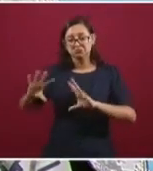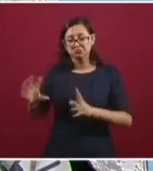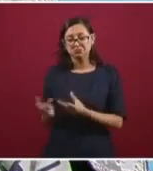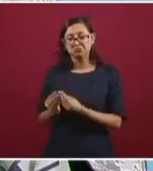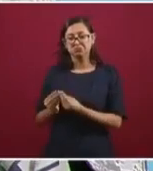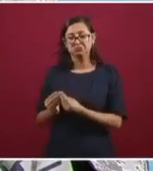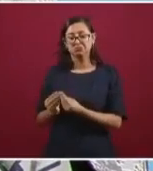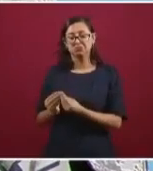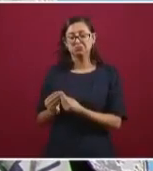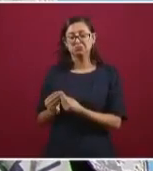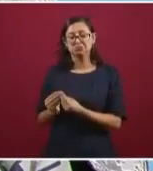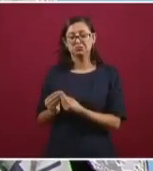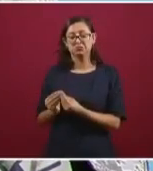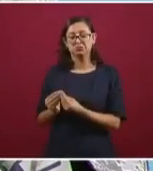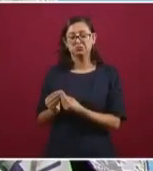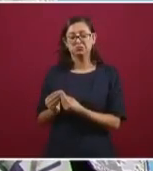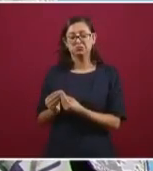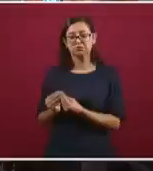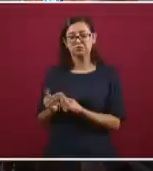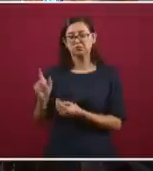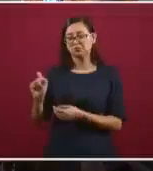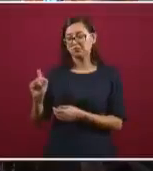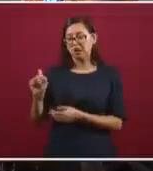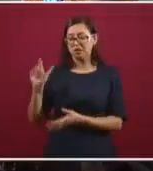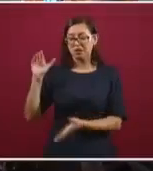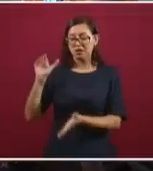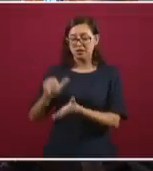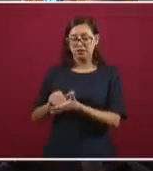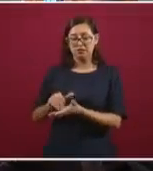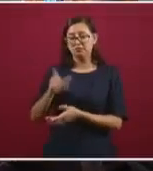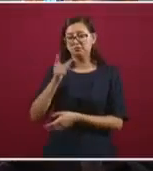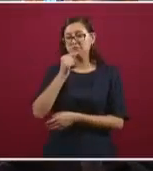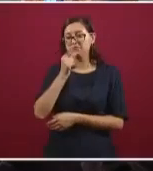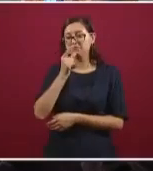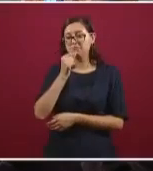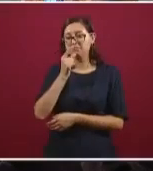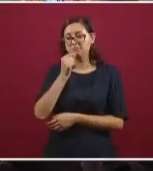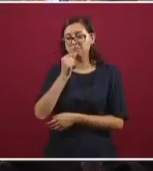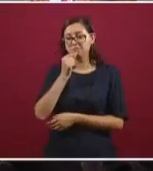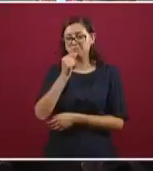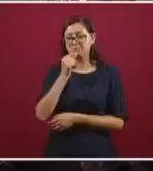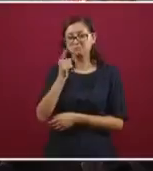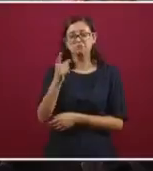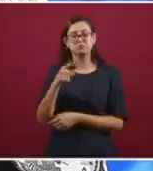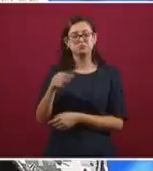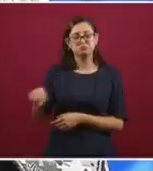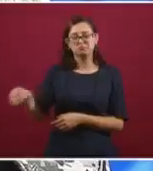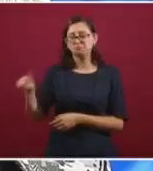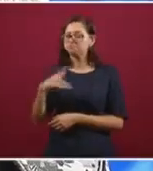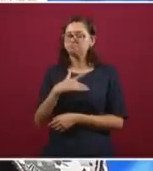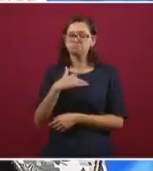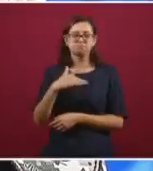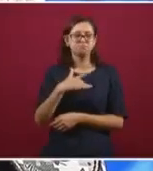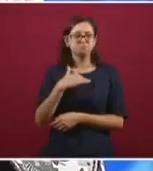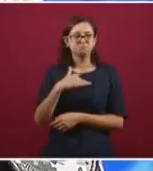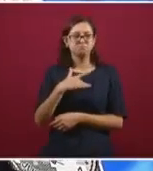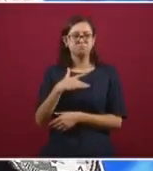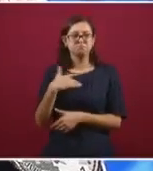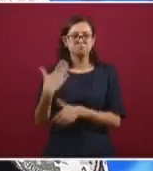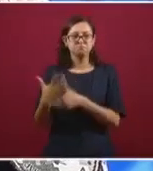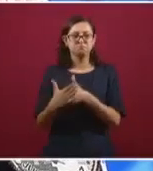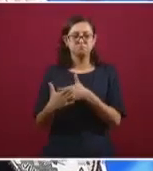un efectivo de más de 20.000 elementos, está una ruta crítica para que a partir del